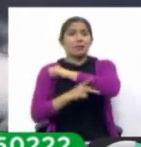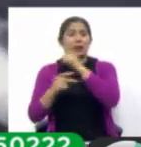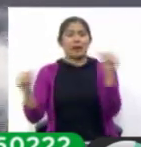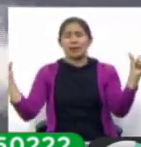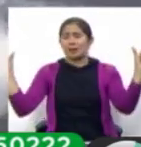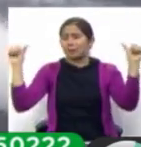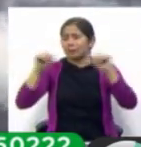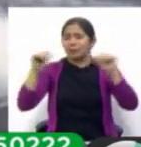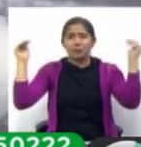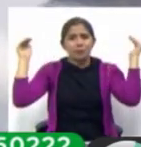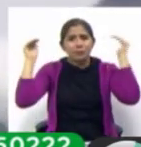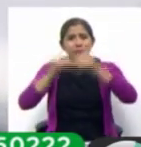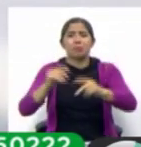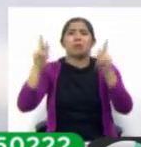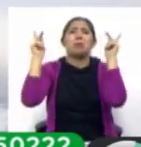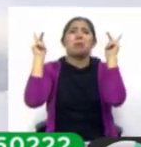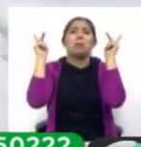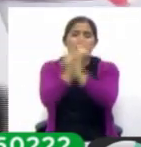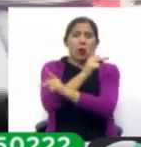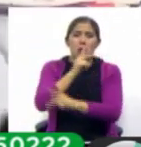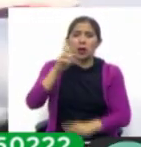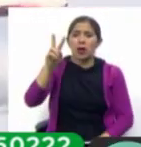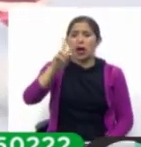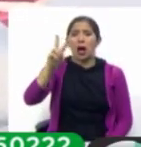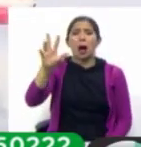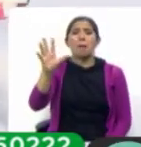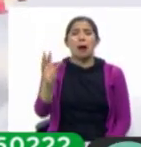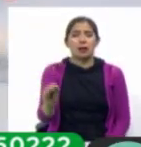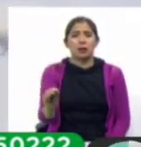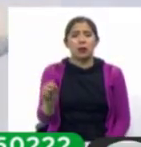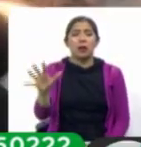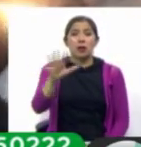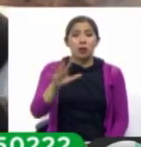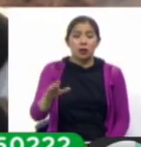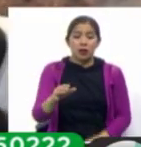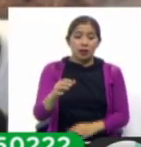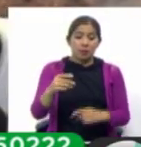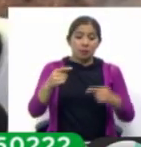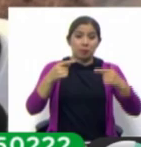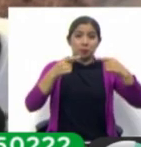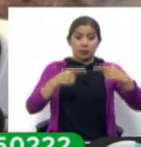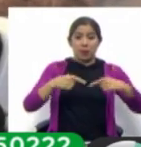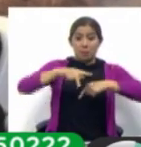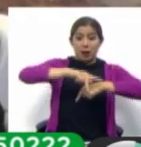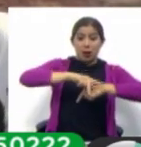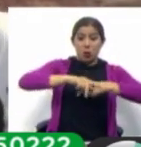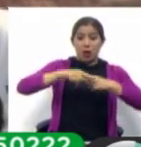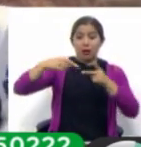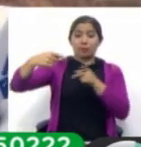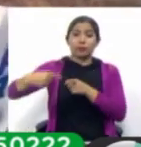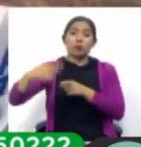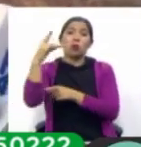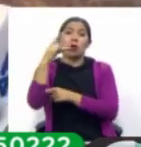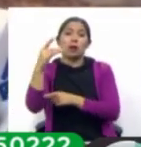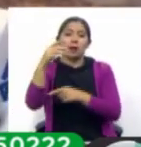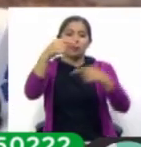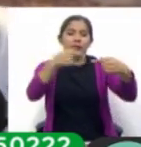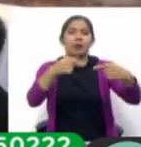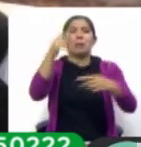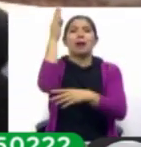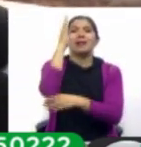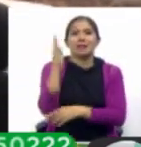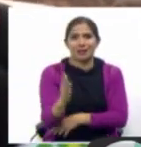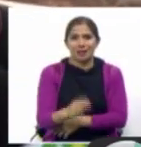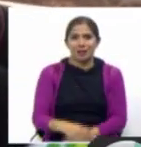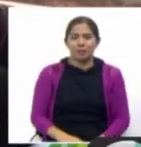mayores desastres en la Amazonía, que divide Bolivia, Paraguay y Brasil. En un terreno bastante